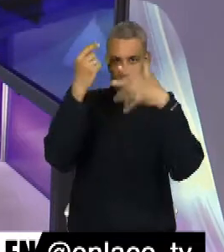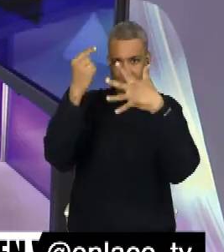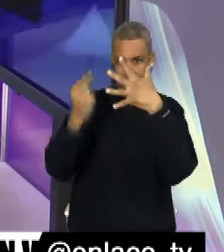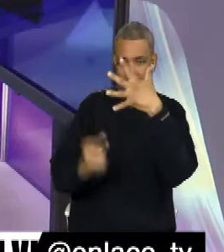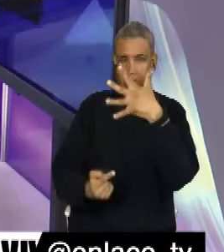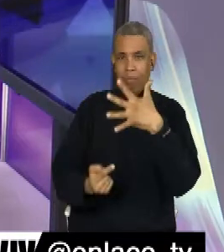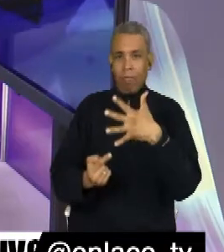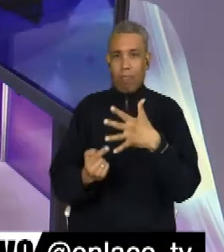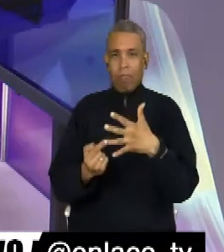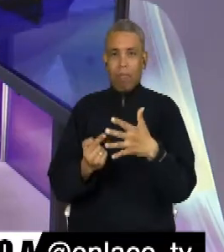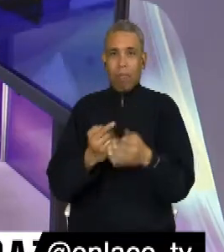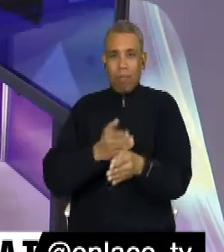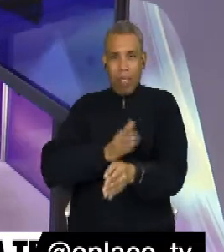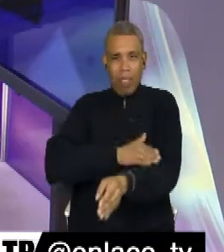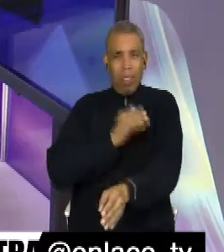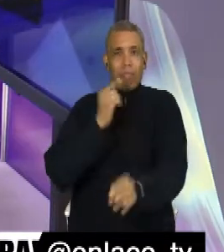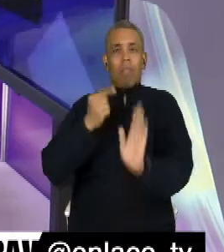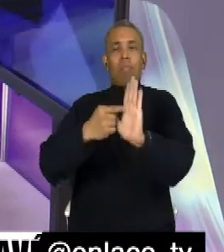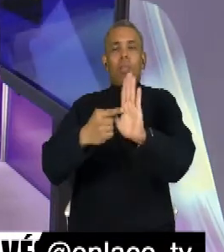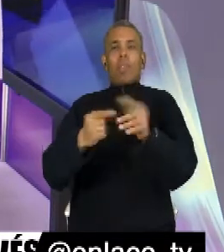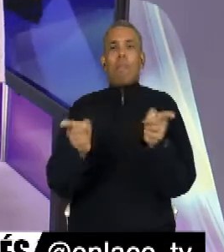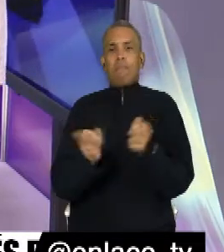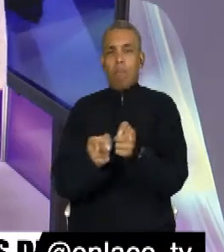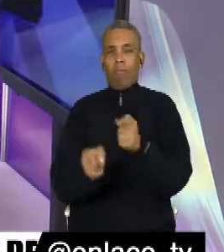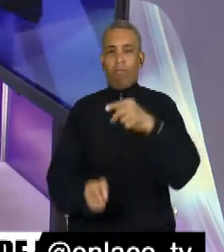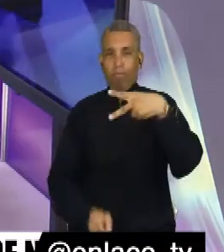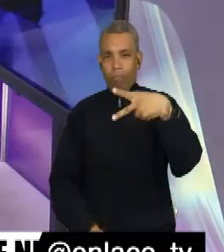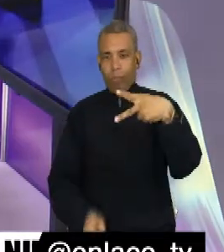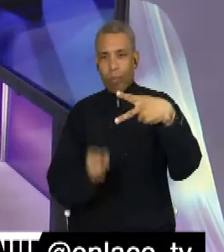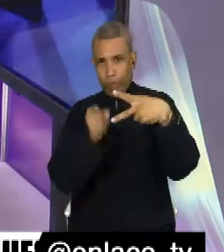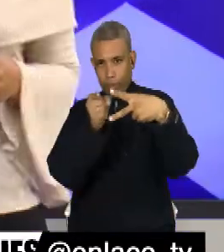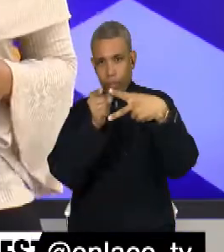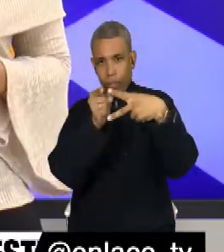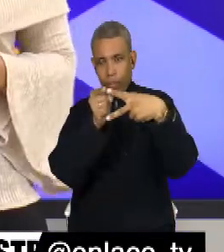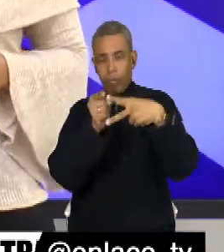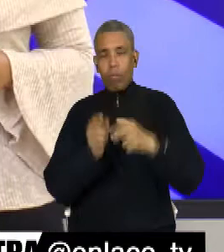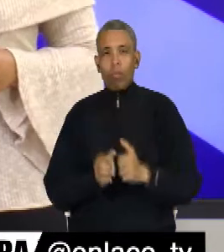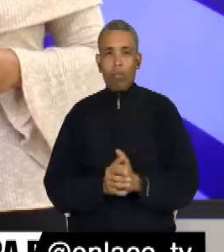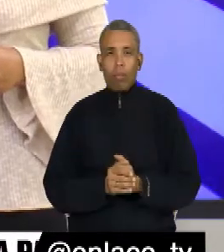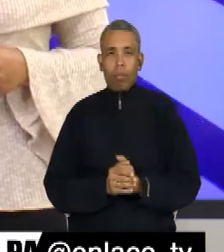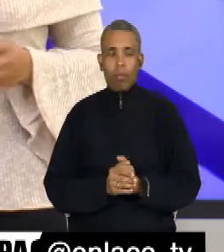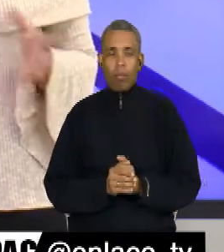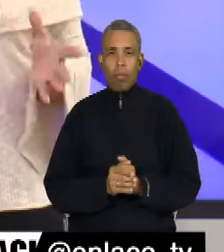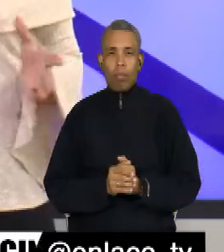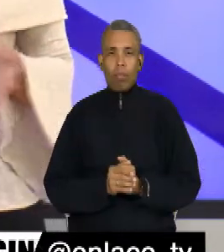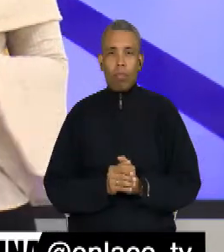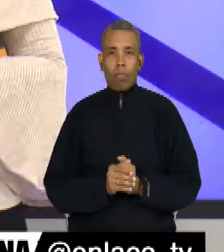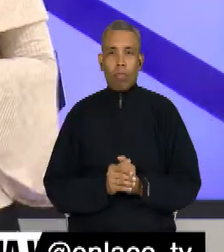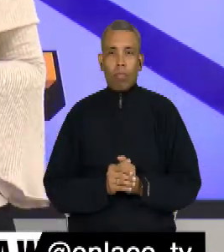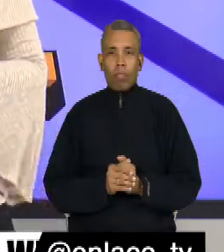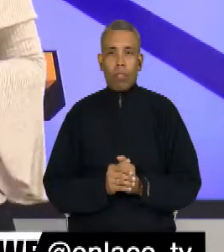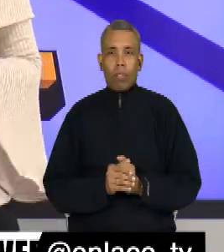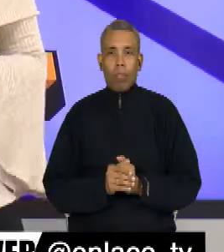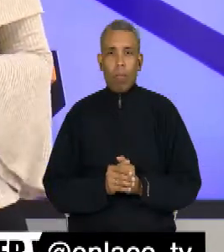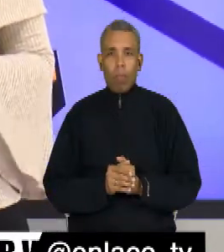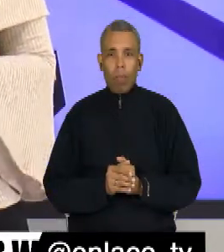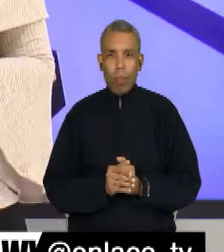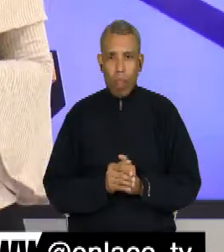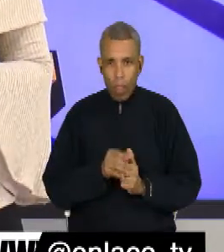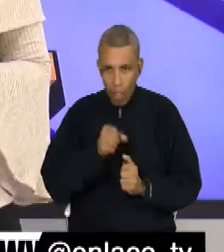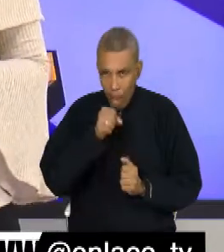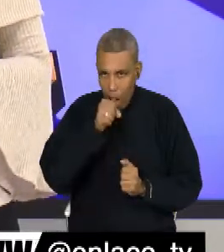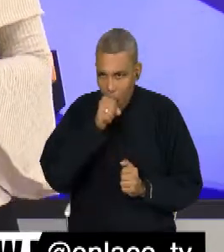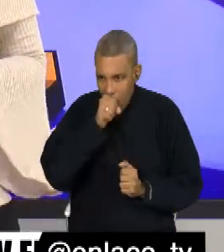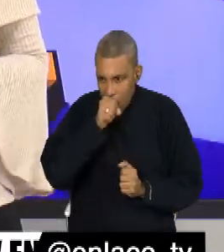hechos que hoy son noticia. En Enlace Noticias comenzamos. Fueron desarticulados 3 artefactos explosivos en